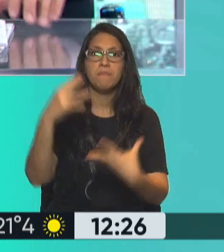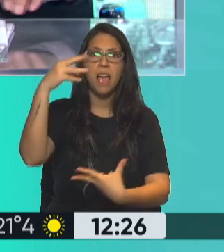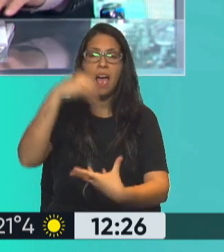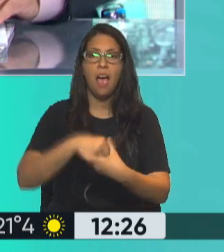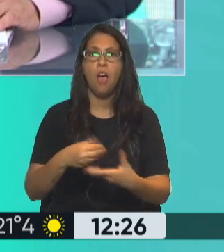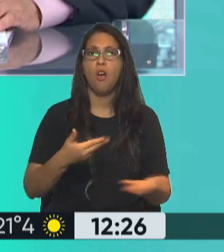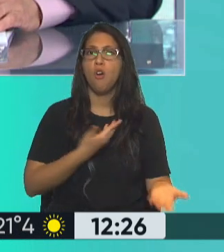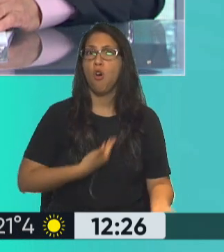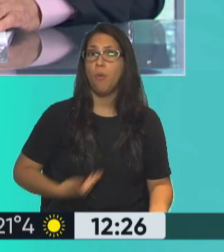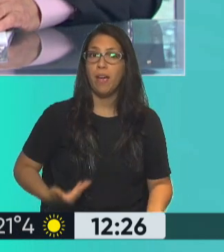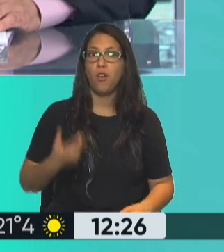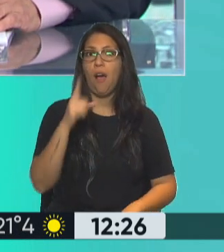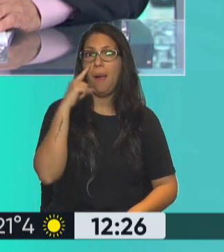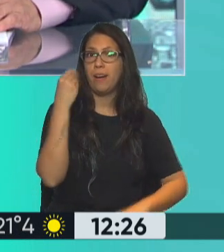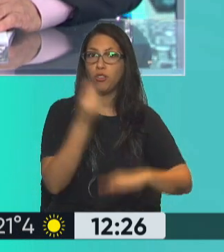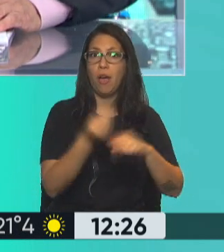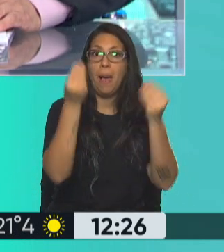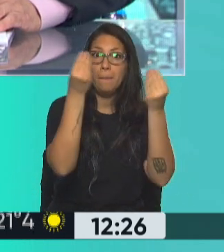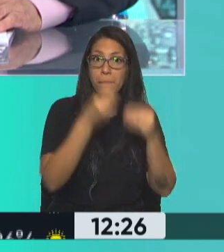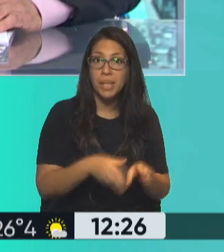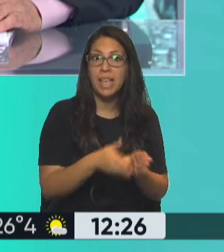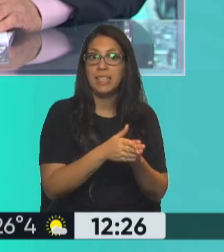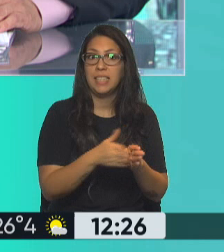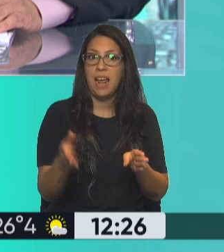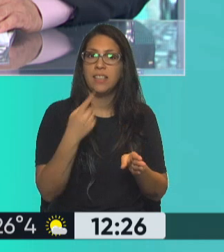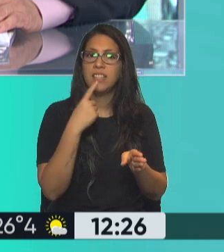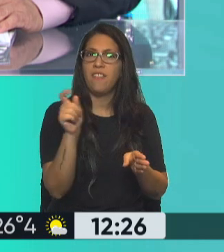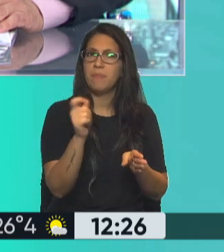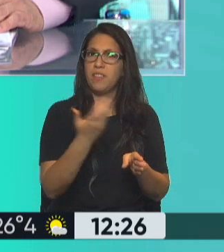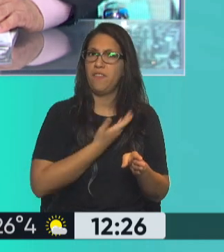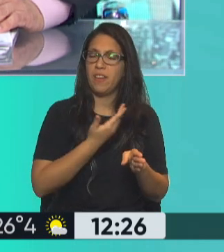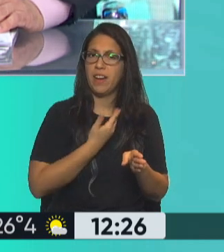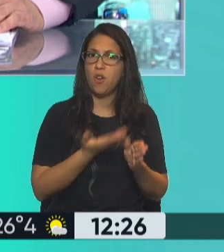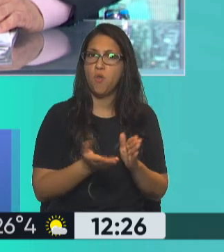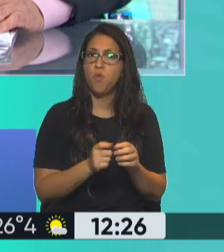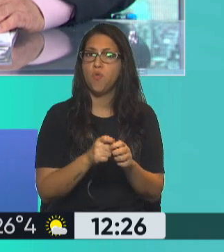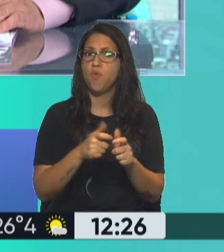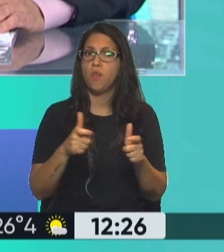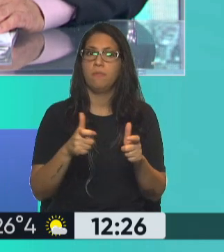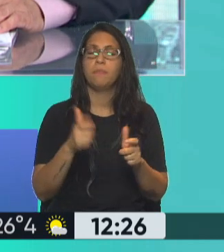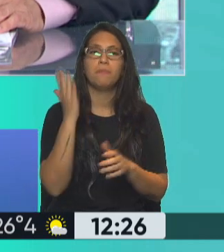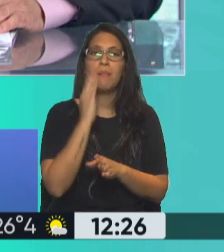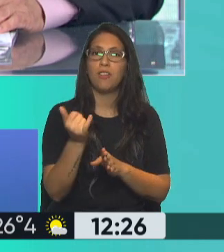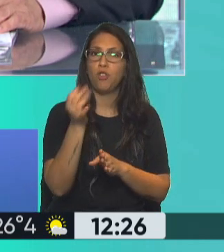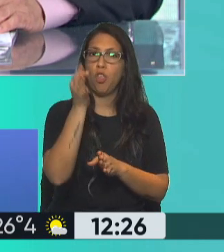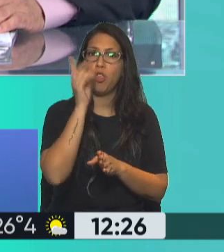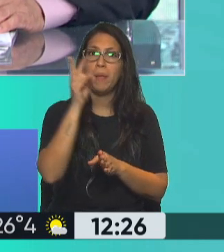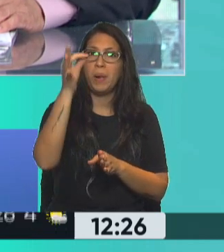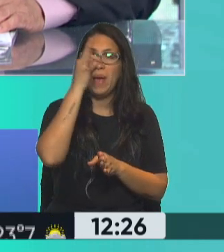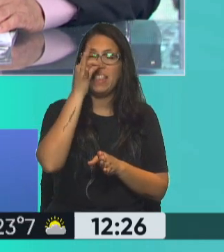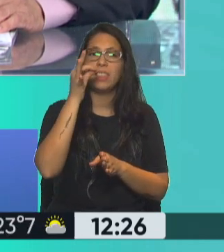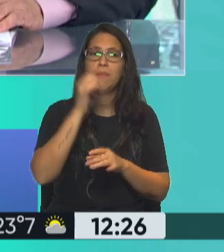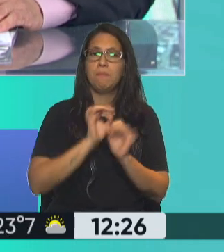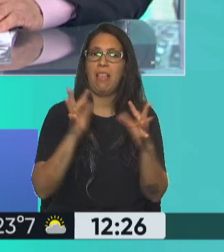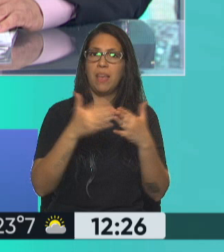gobierno de Alberto Fernández, apuntaba en que en febrero iba a haber una recuperación, pero inmediatamente en marzo de 2020 empieza la pandemia. Se da